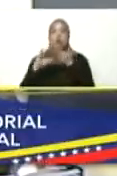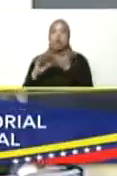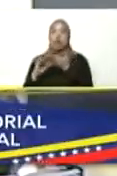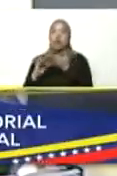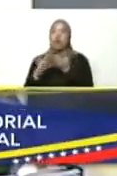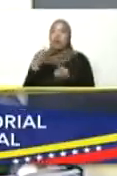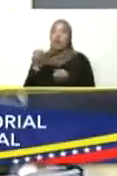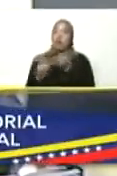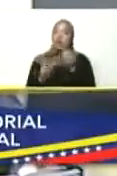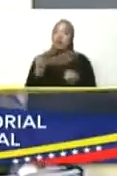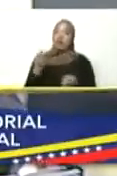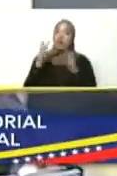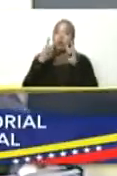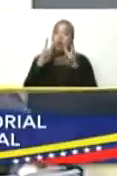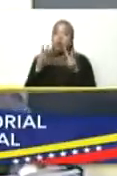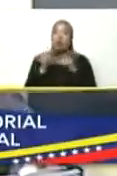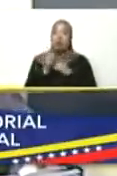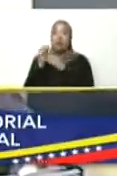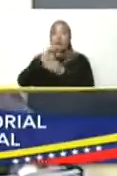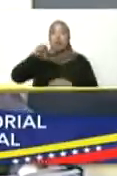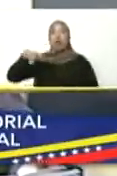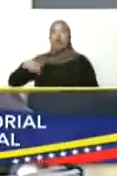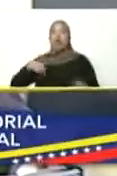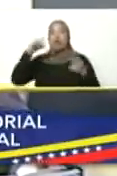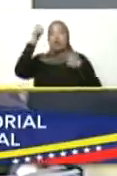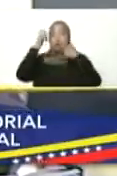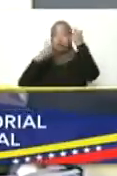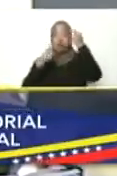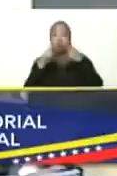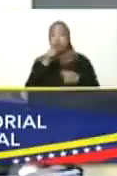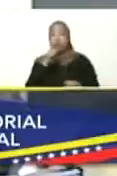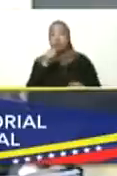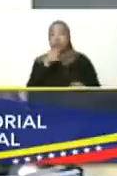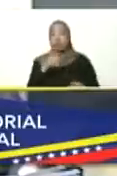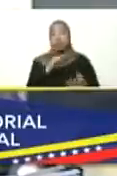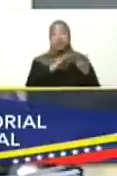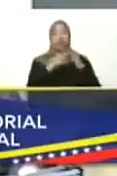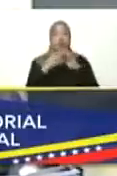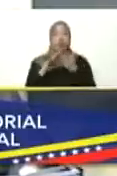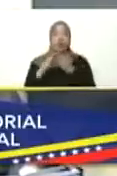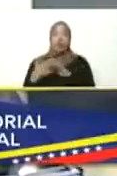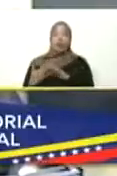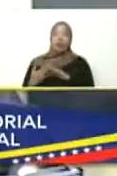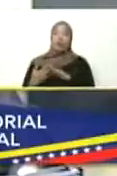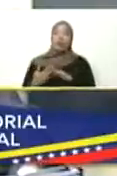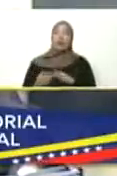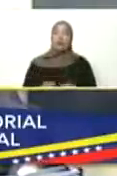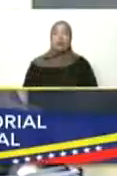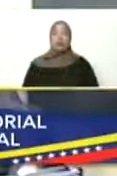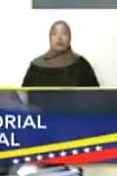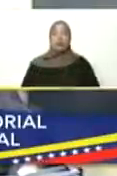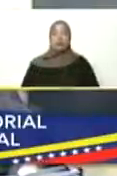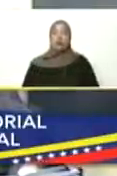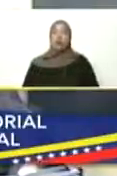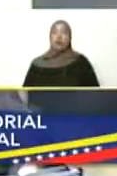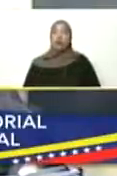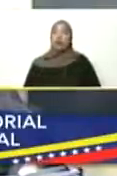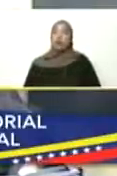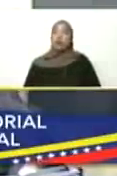Maizal, haber sido leal a nuestro comandante Chávez y tener esta comuna como la tienen.